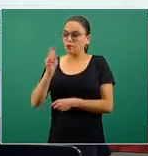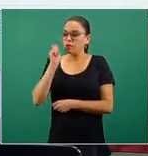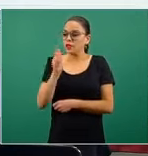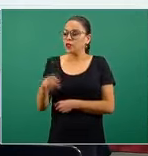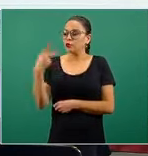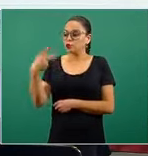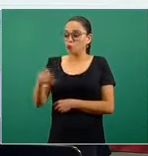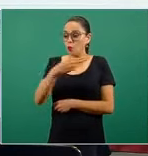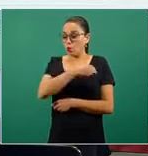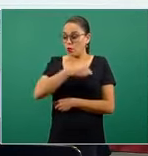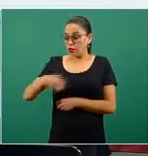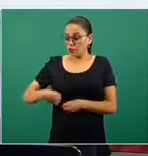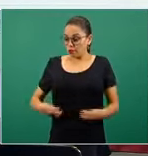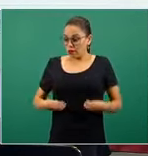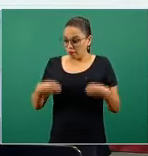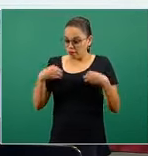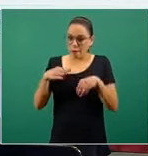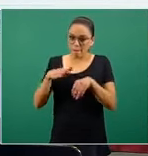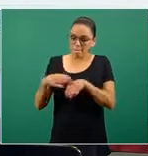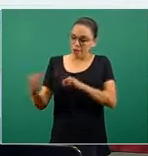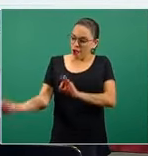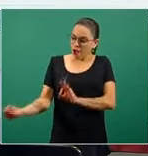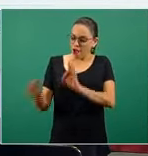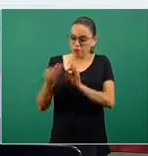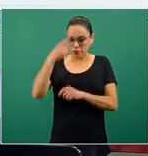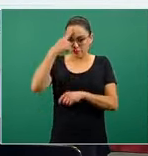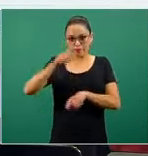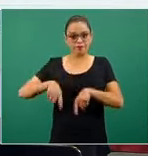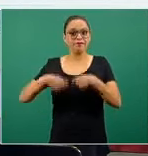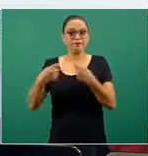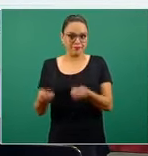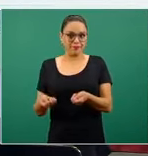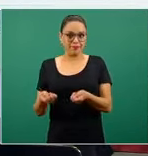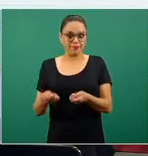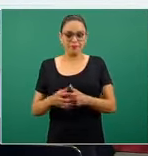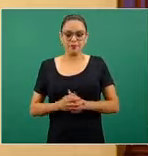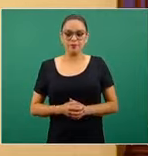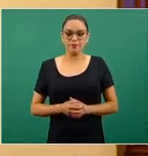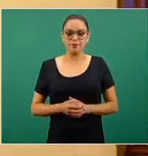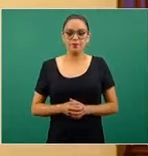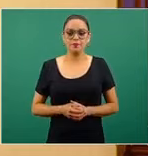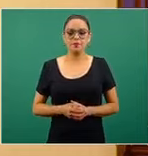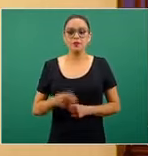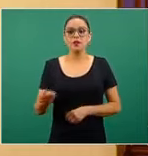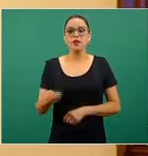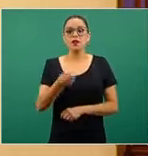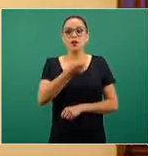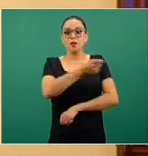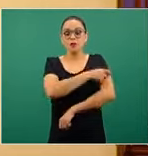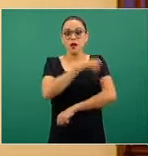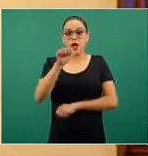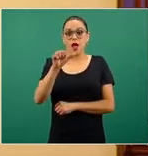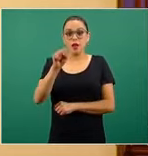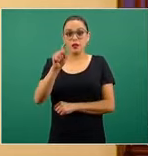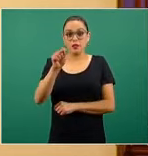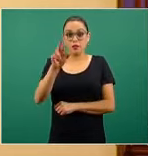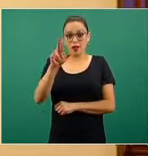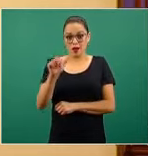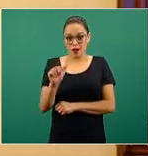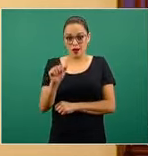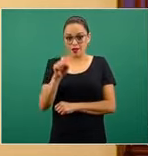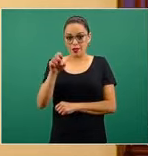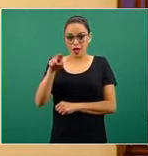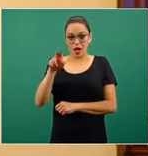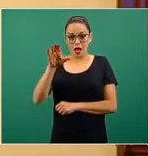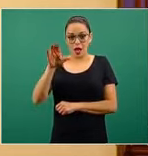municipio donde ellos residen para que la tengan más cerca. Entonces, la vacuna de AstraZeneca, dadas sus características, que no